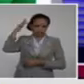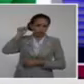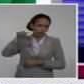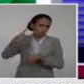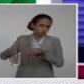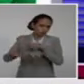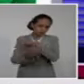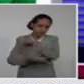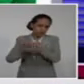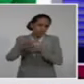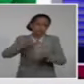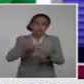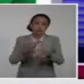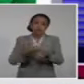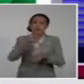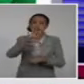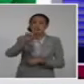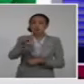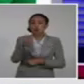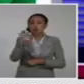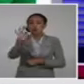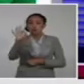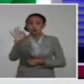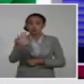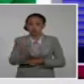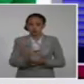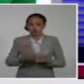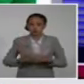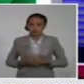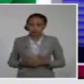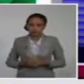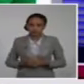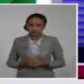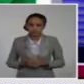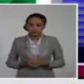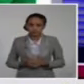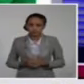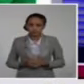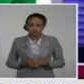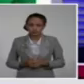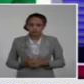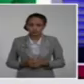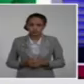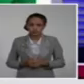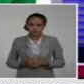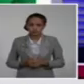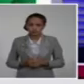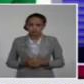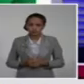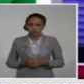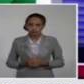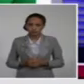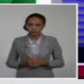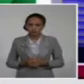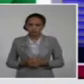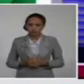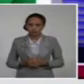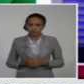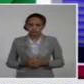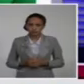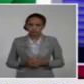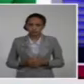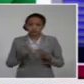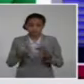el 5,8%. Y si hacemos el análisis, que siempre lo reiteramos, desde el 1